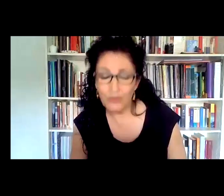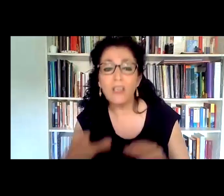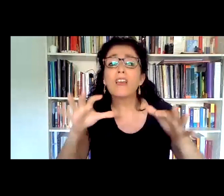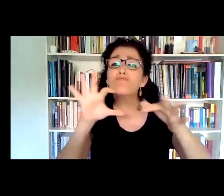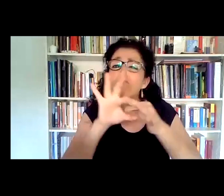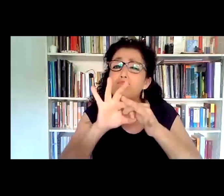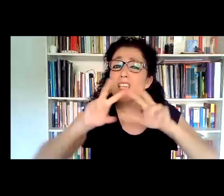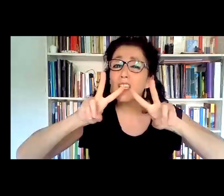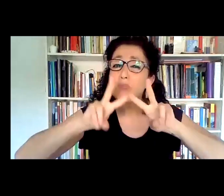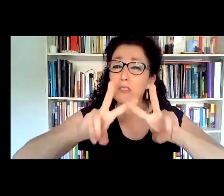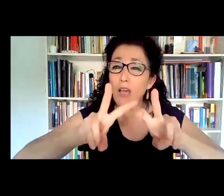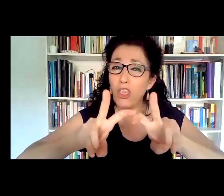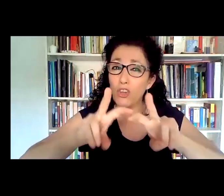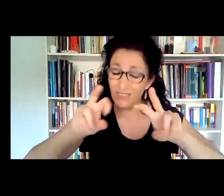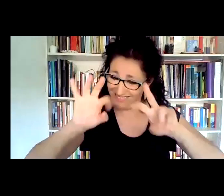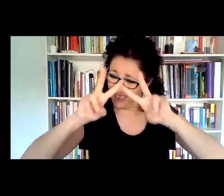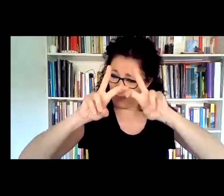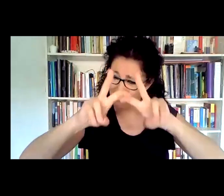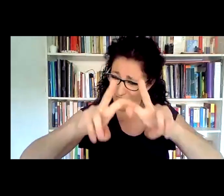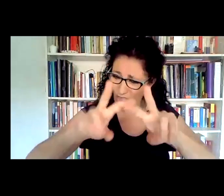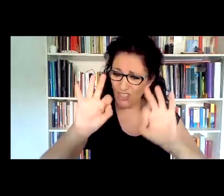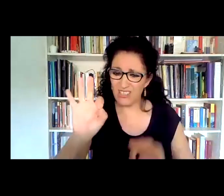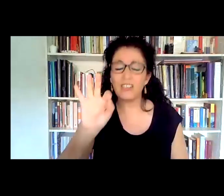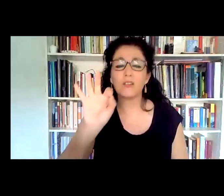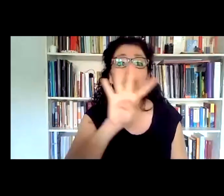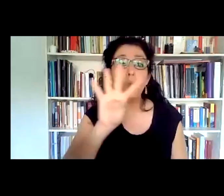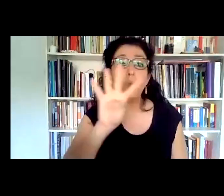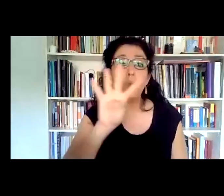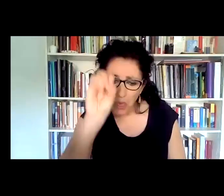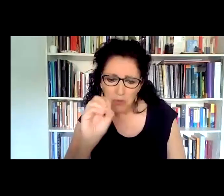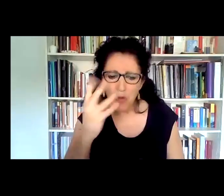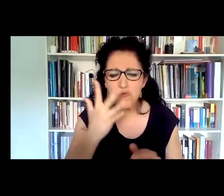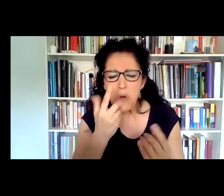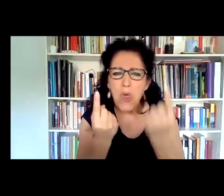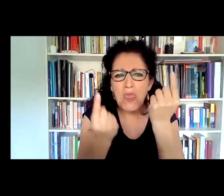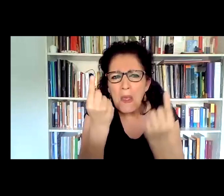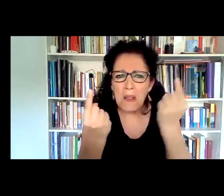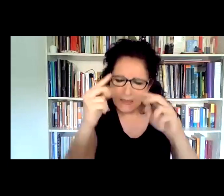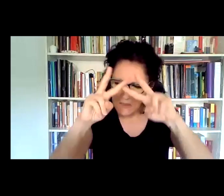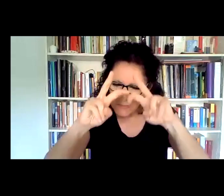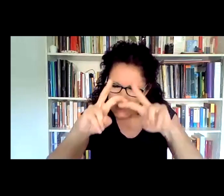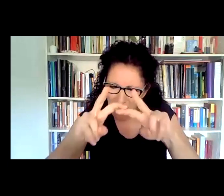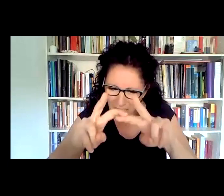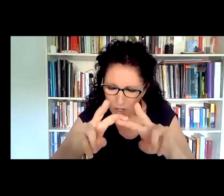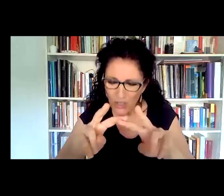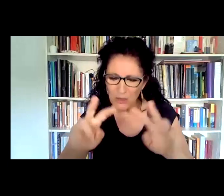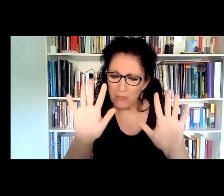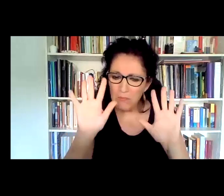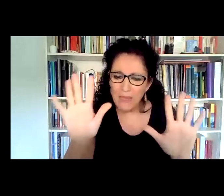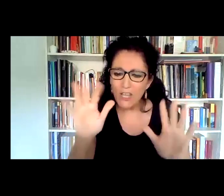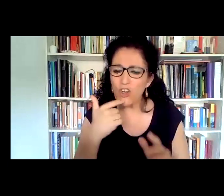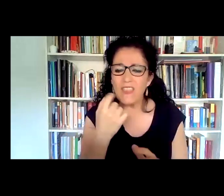de estudios universitarios. En relación con las investigaciones, el 44% dice que conoce